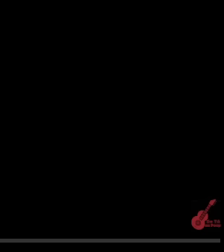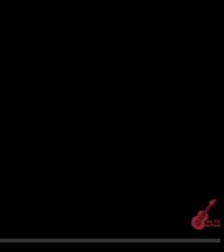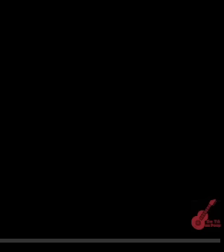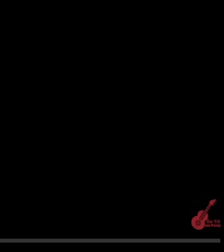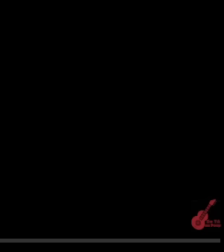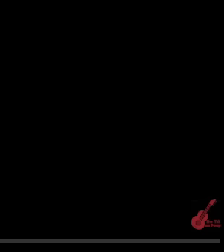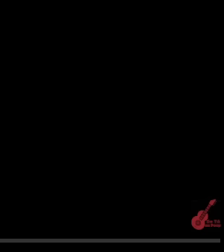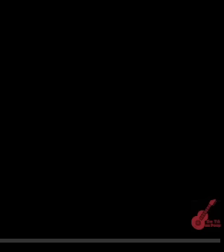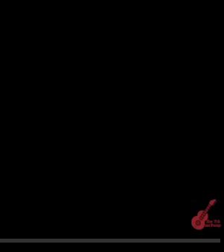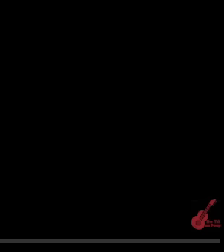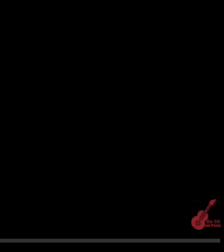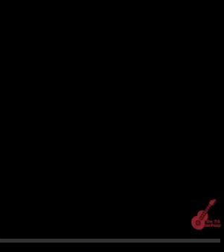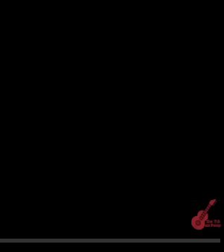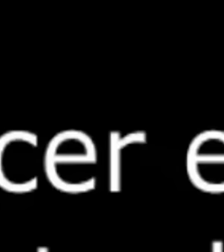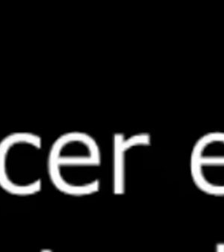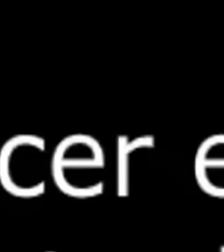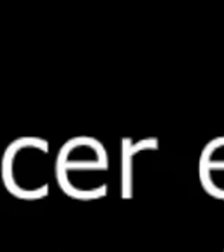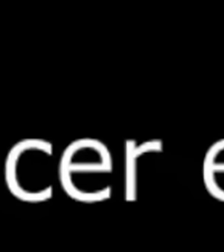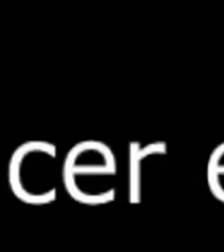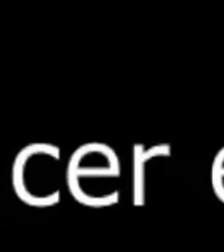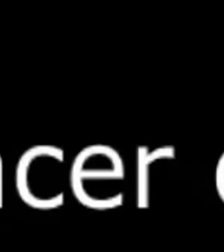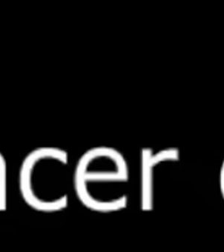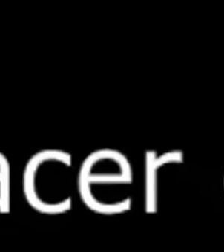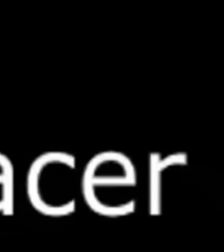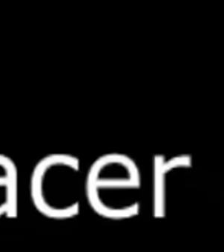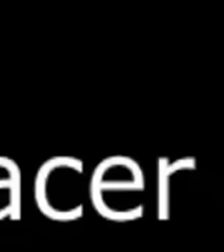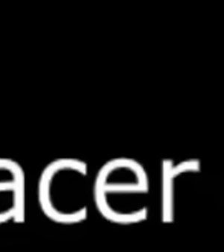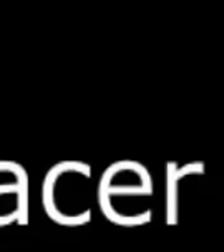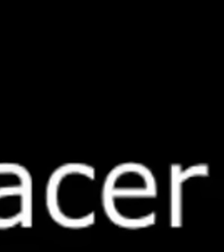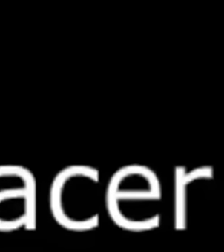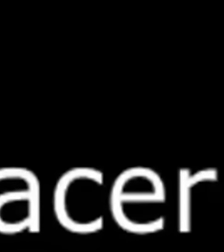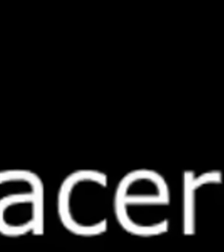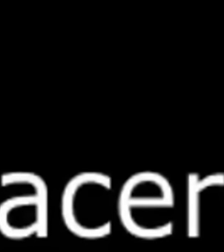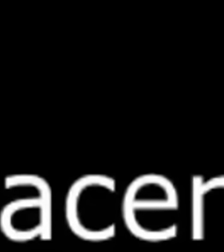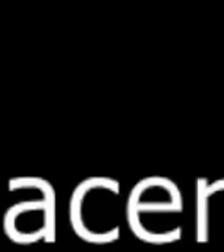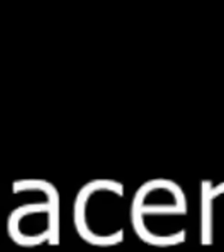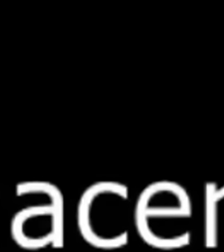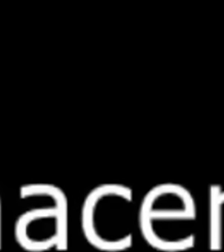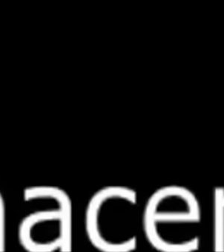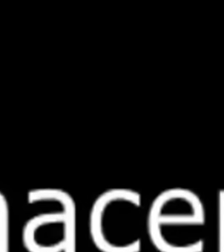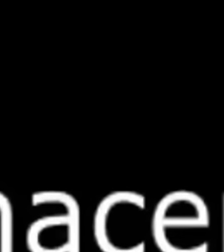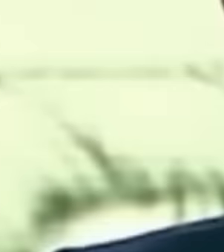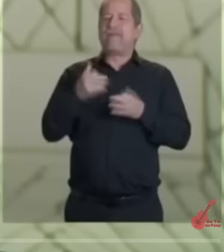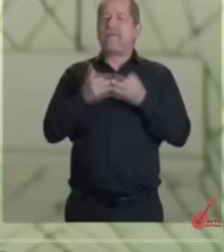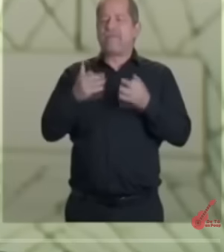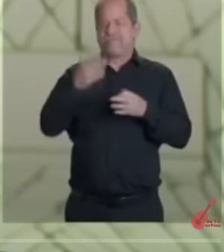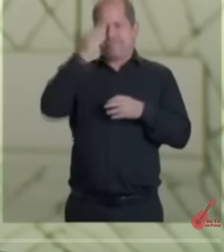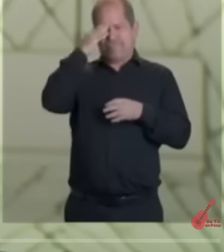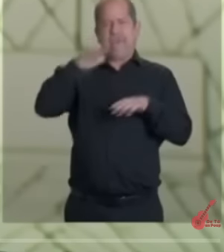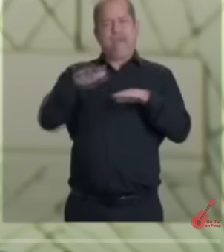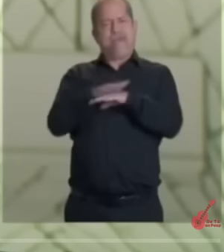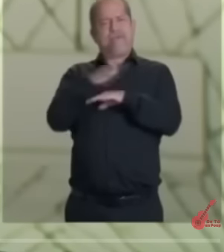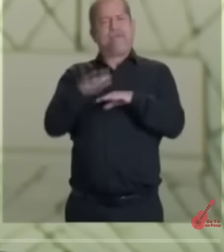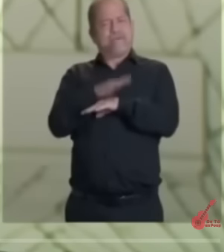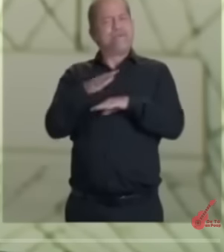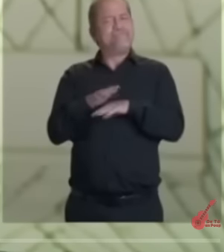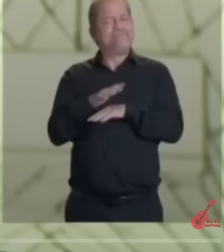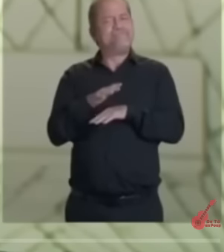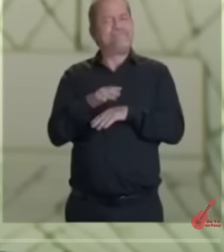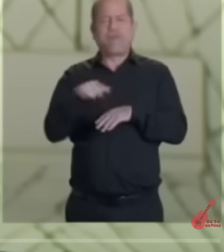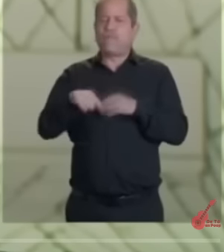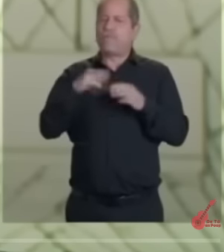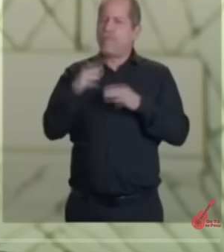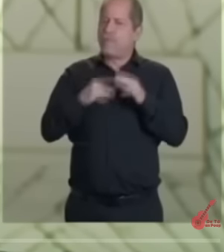sí, está chido tenerlo, pero ya como que... Luego, ¿qué, güey? ¿Será un video full lleno de referencias? Como que tampoco no, ¿sabes? Esta edición cuenta